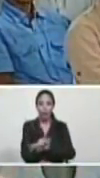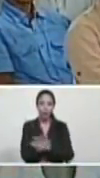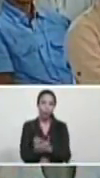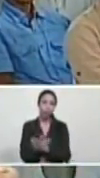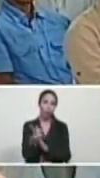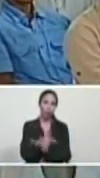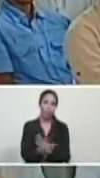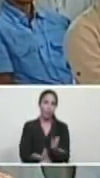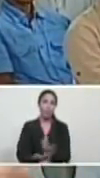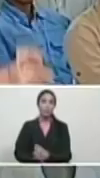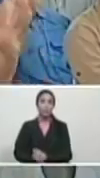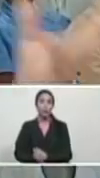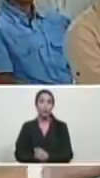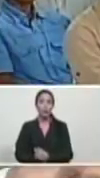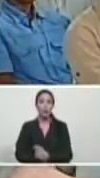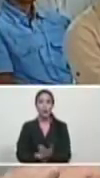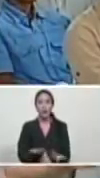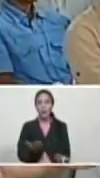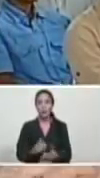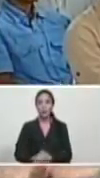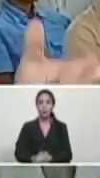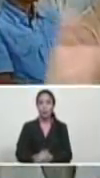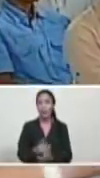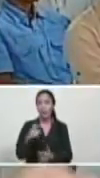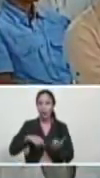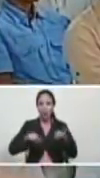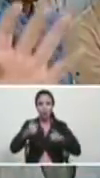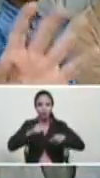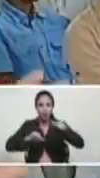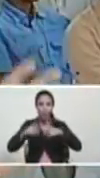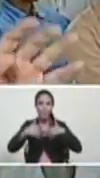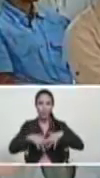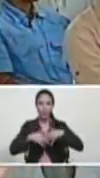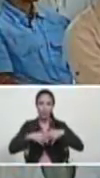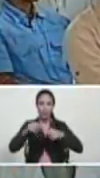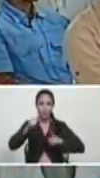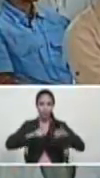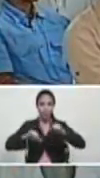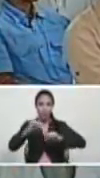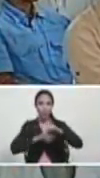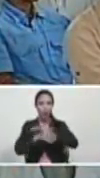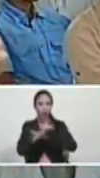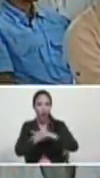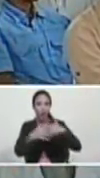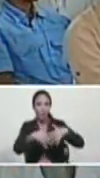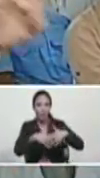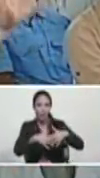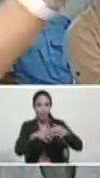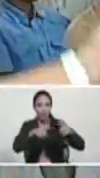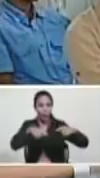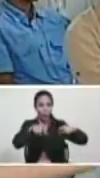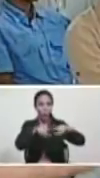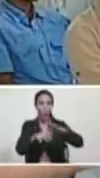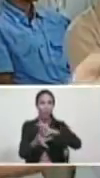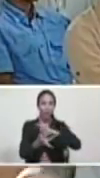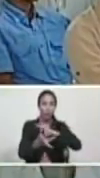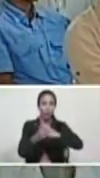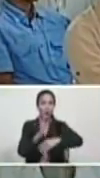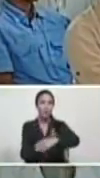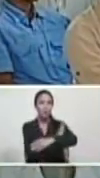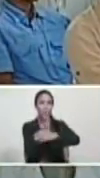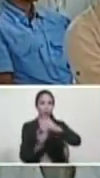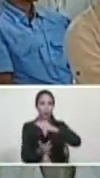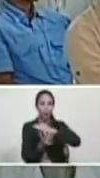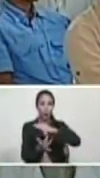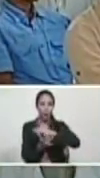Y aparte de hemoderivados, Quimbiotec tiene una planta productora de fármacos recombinantes, tecnología, biotecnología aplicada